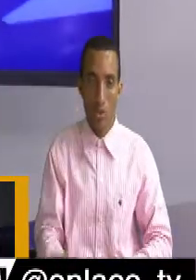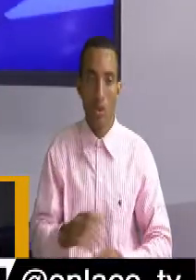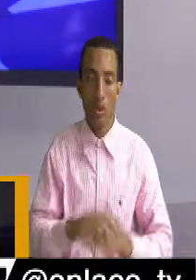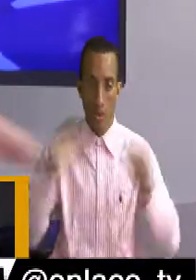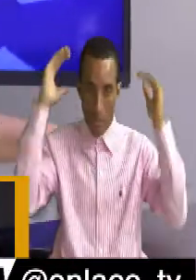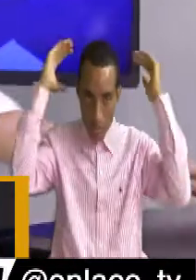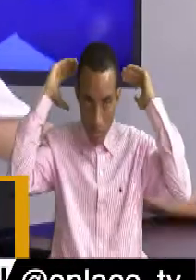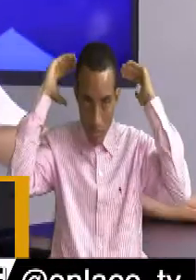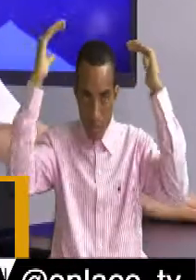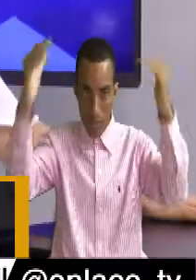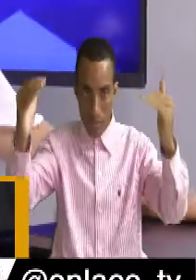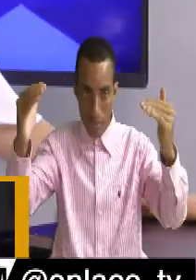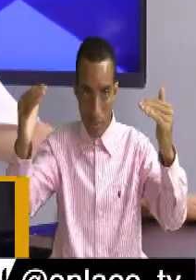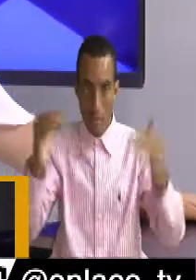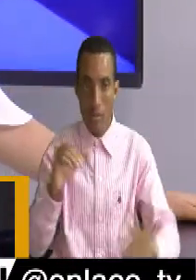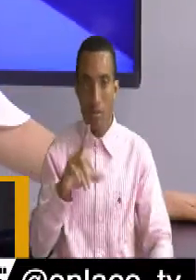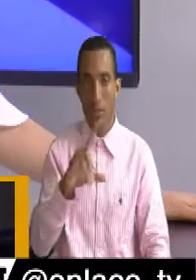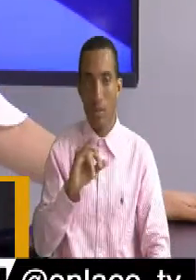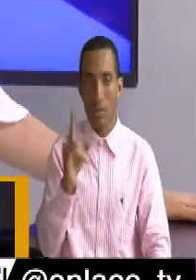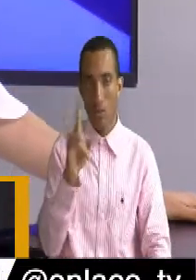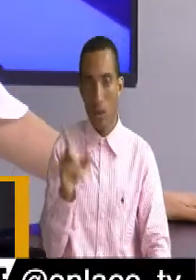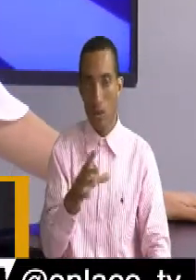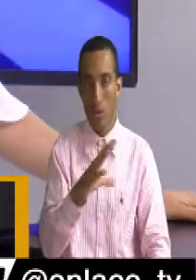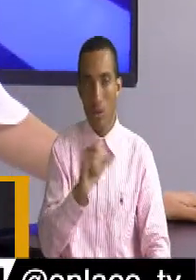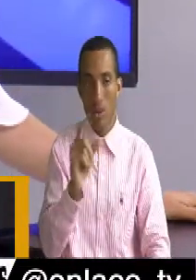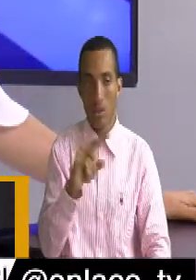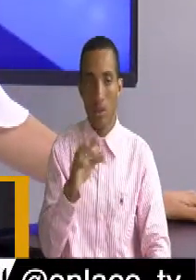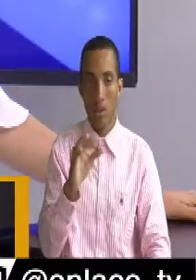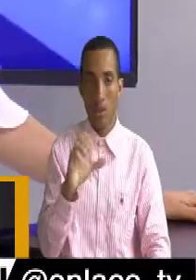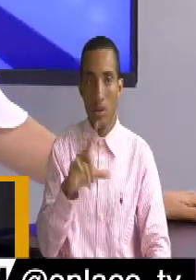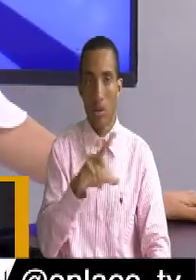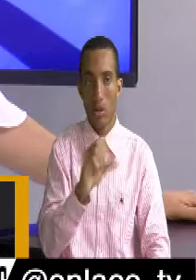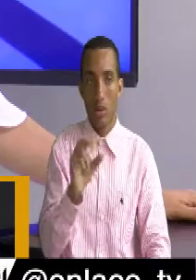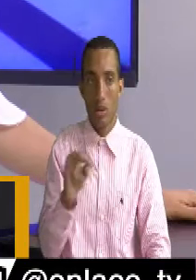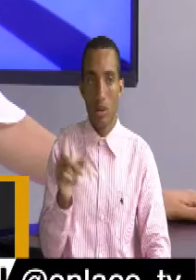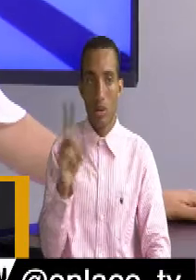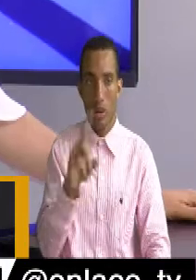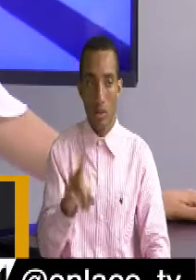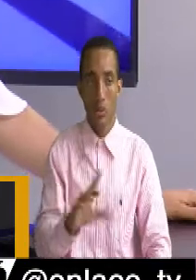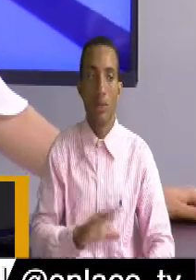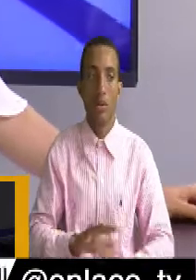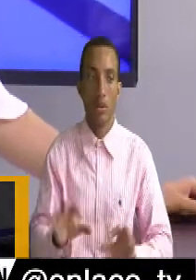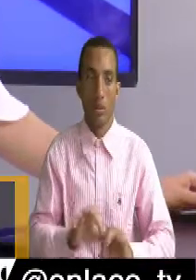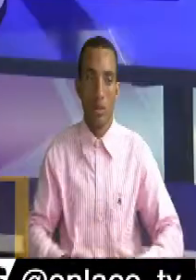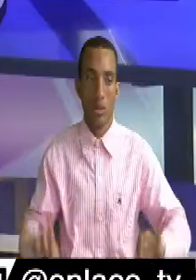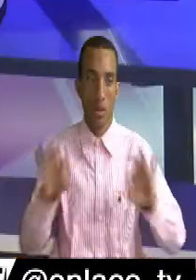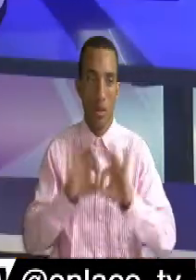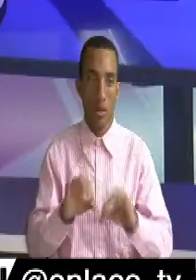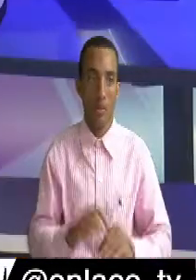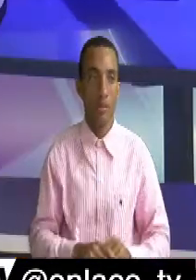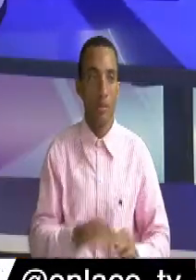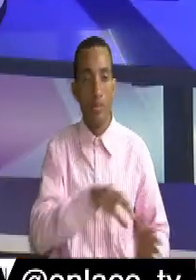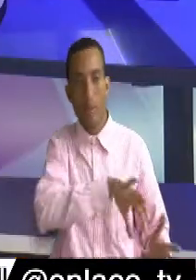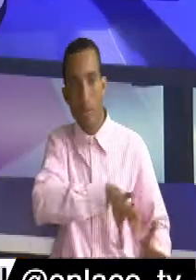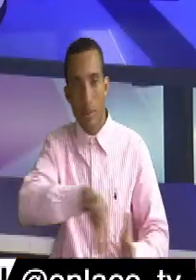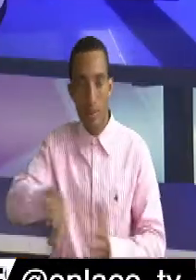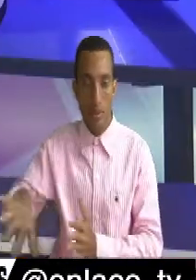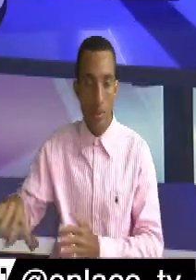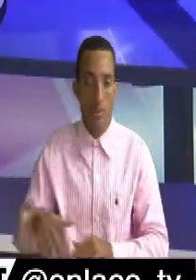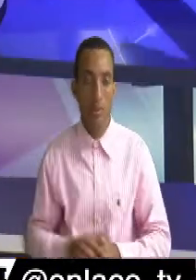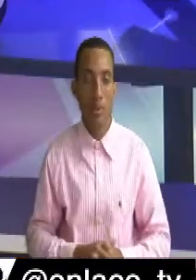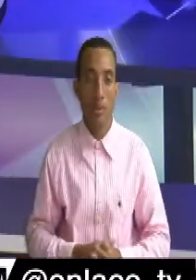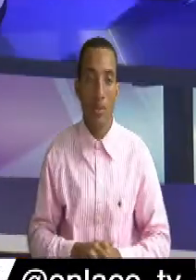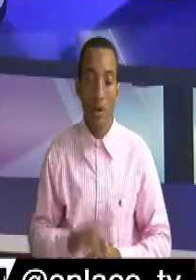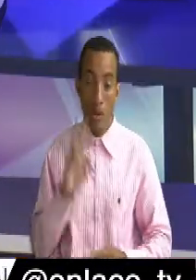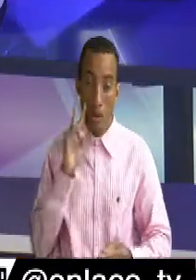Francisco Castellanos. Allí el encuentro es para ustedes, con información importante que entregar a la administración municipal. Y en otras noticias, conozca la vida de